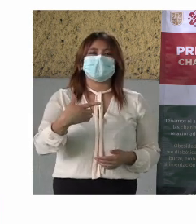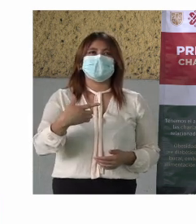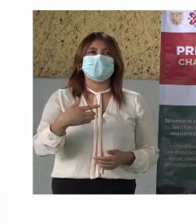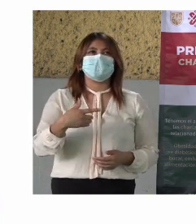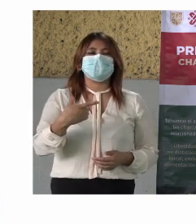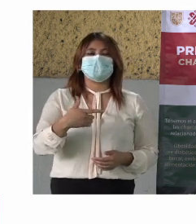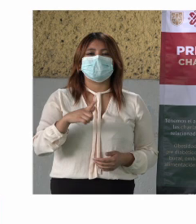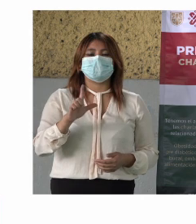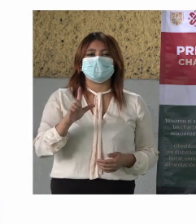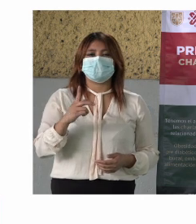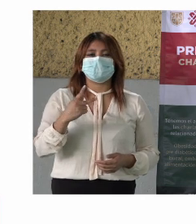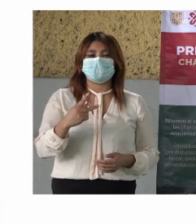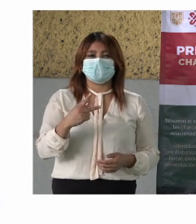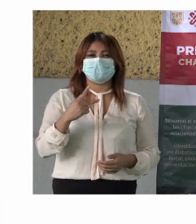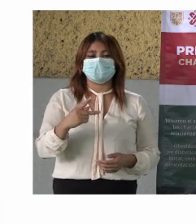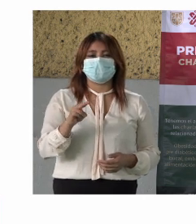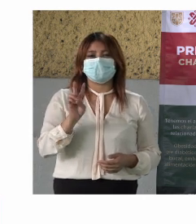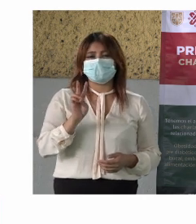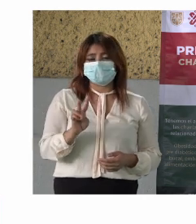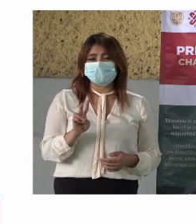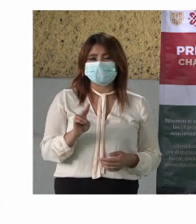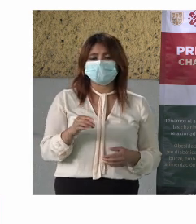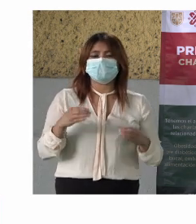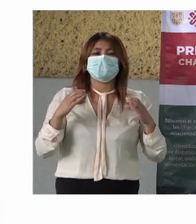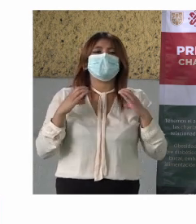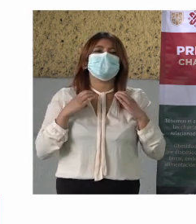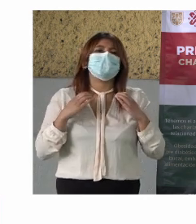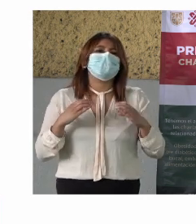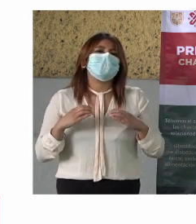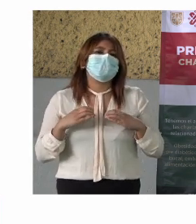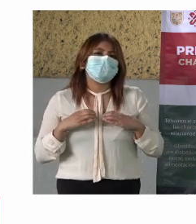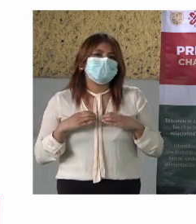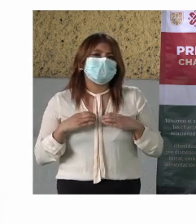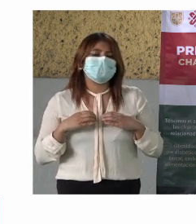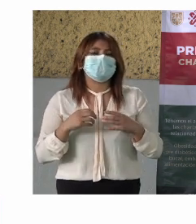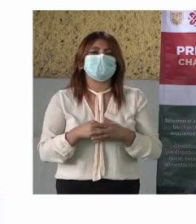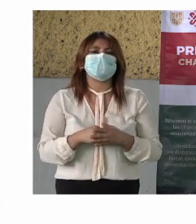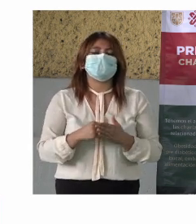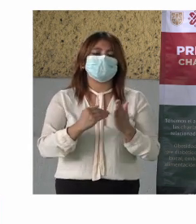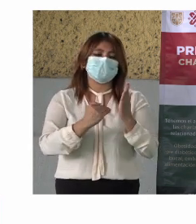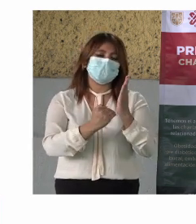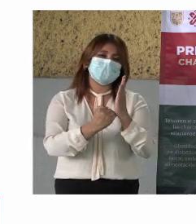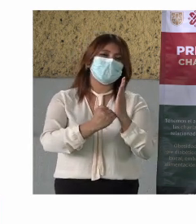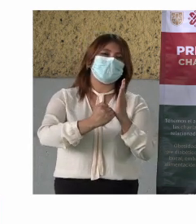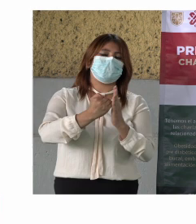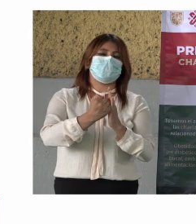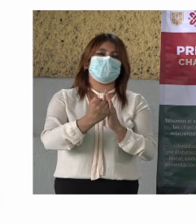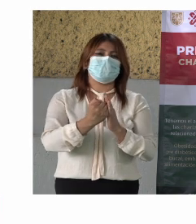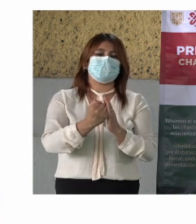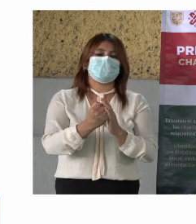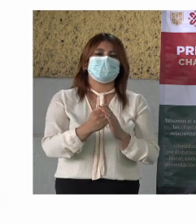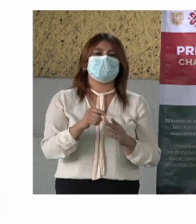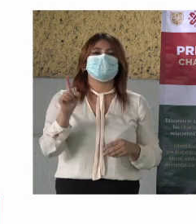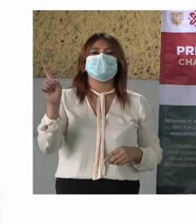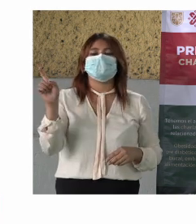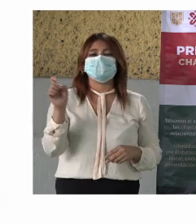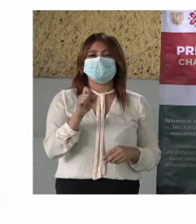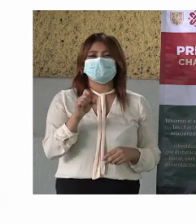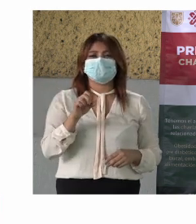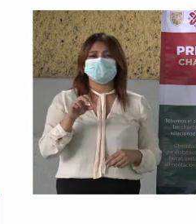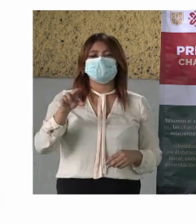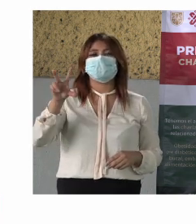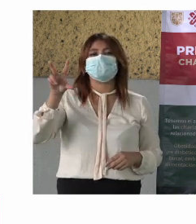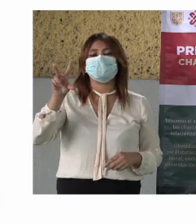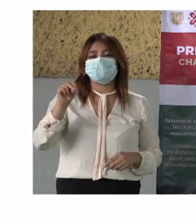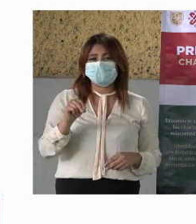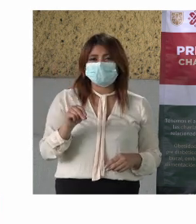Normalmente, cuando el cuerpo tiene niveles, sobre todo por arriba de 180 miligramos por decilitro, ese es un valor